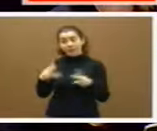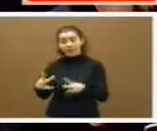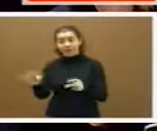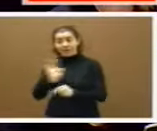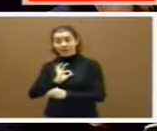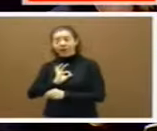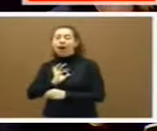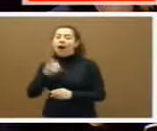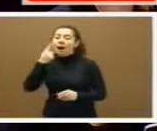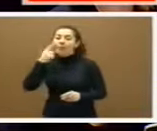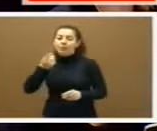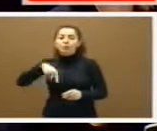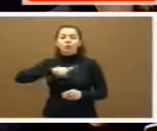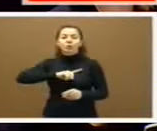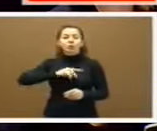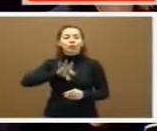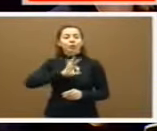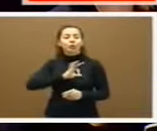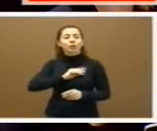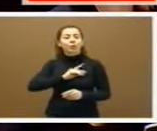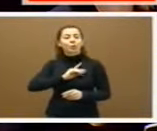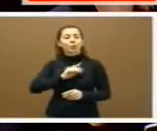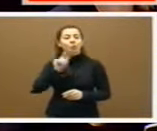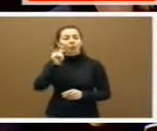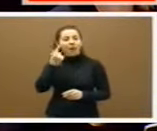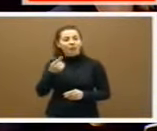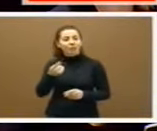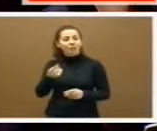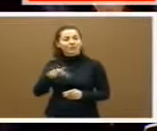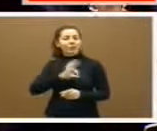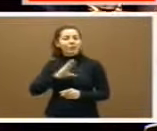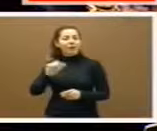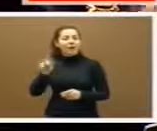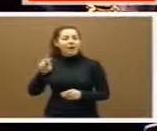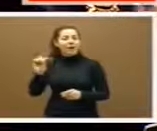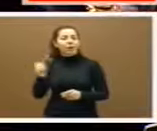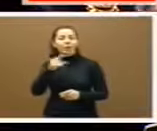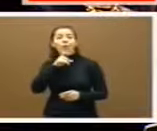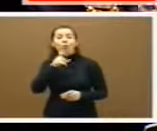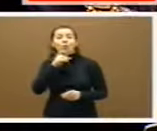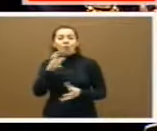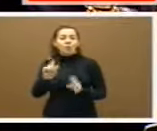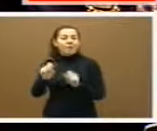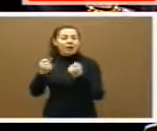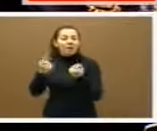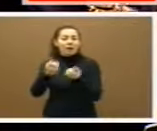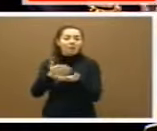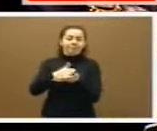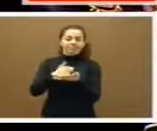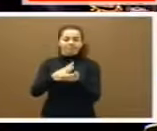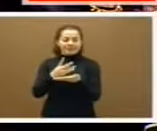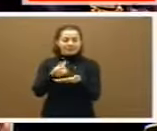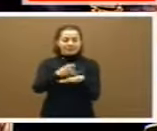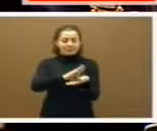señor Monago tenga que rescatar al señor Carrón a través de la educación? Obviamente no nos fiamos de este